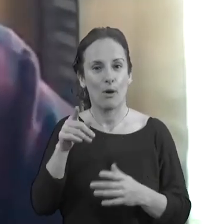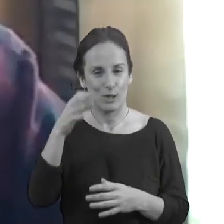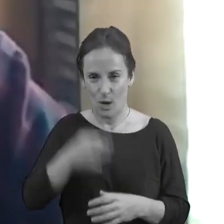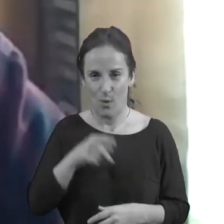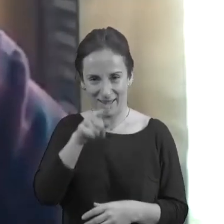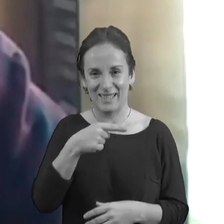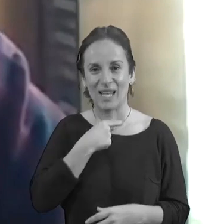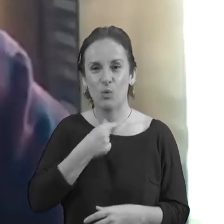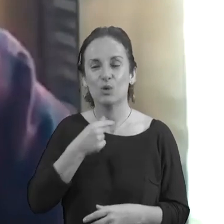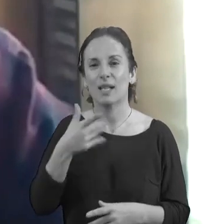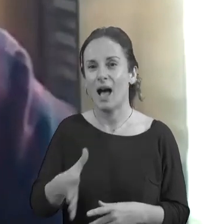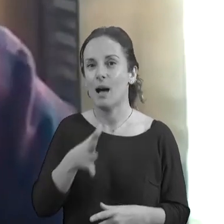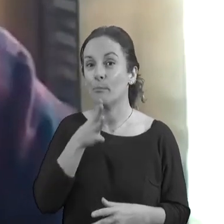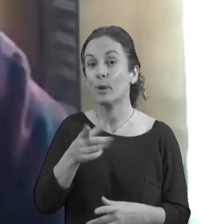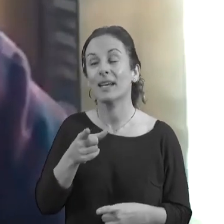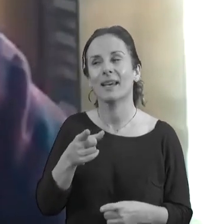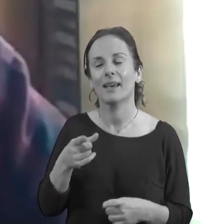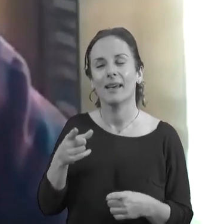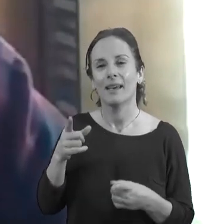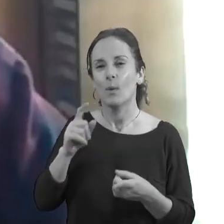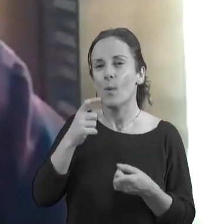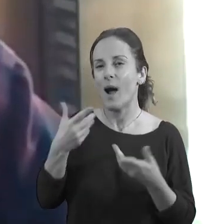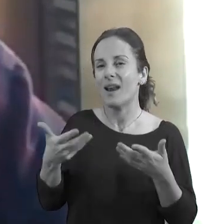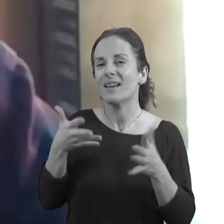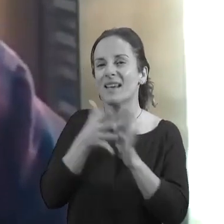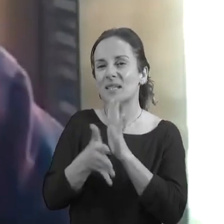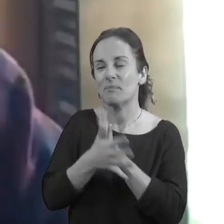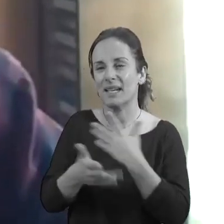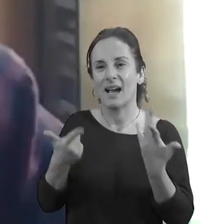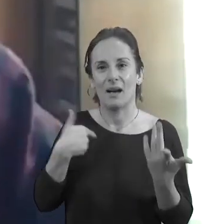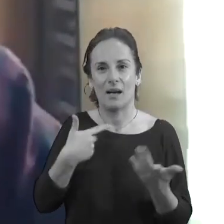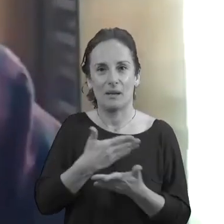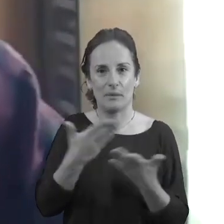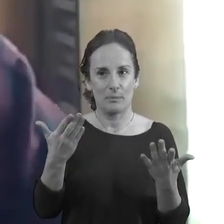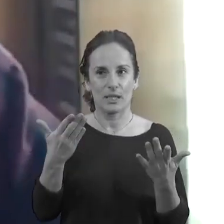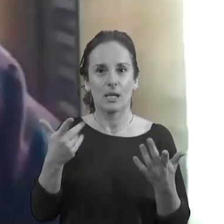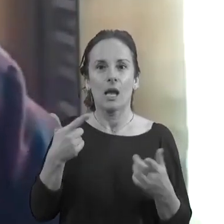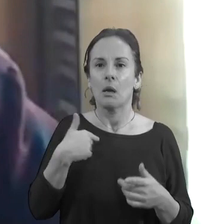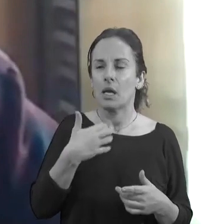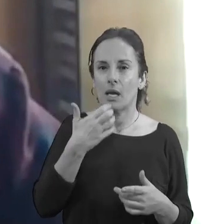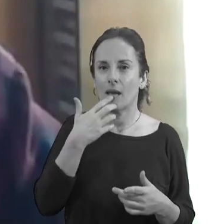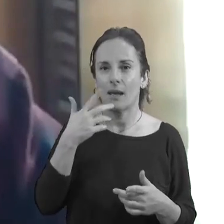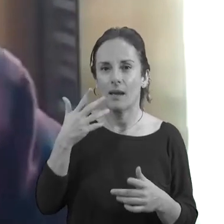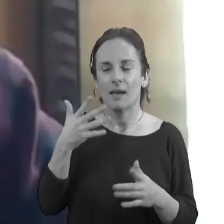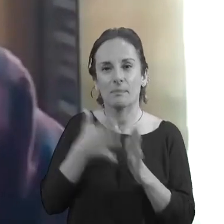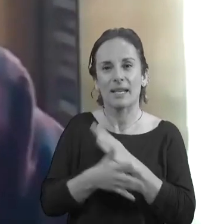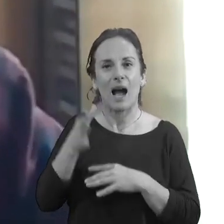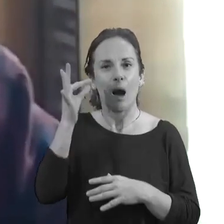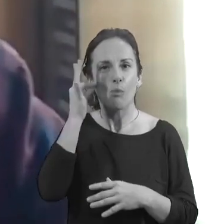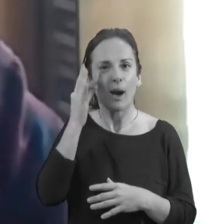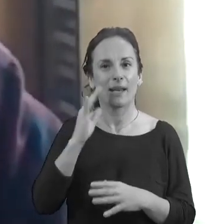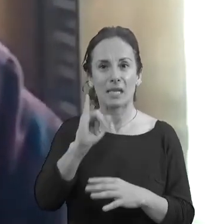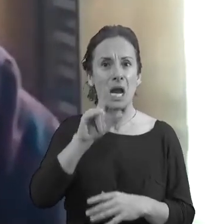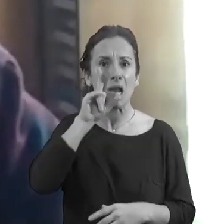estas realmente intentos de tender estos puentes con estas otras mujeres, como mi amiga, que no es lesbiana, pero que yo creo que tiene una